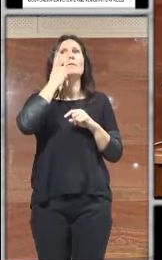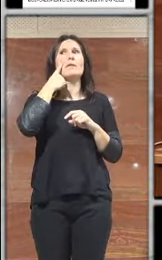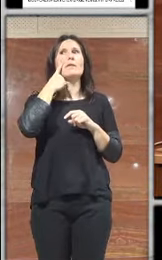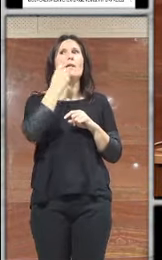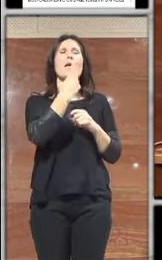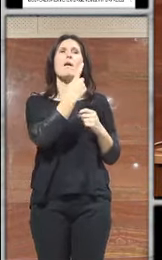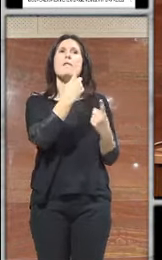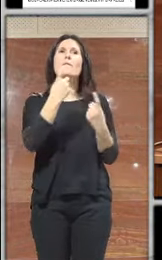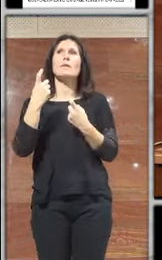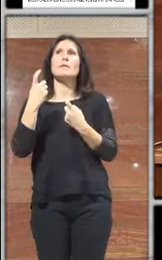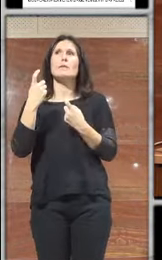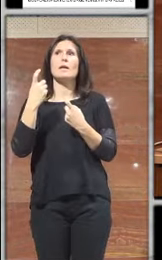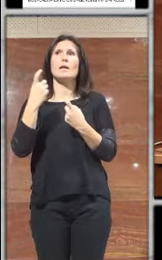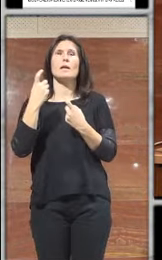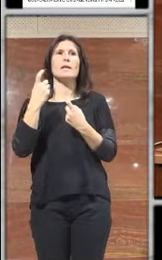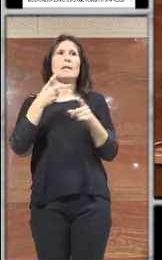haría falta